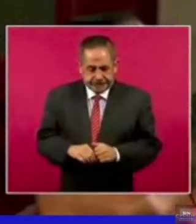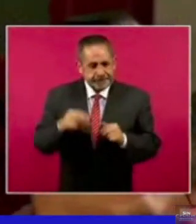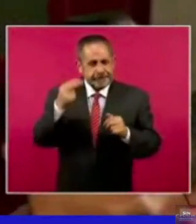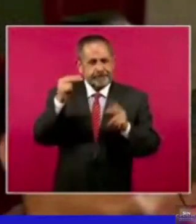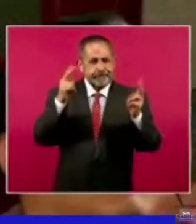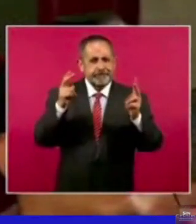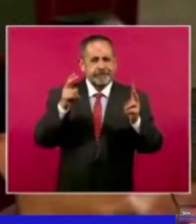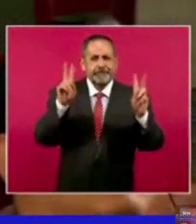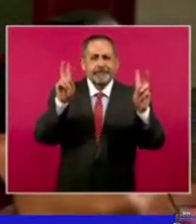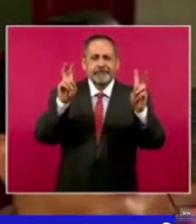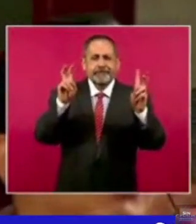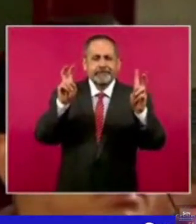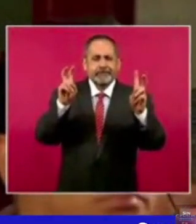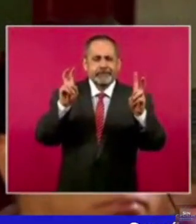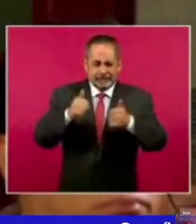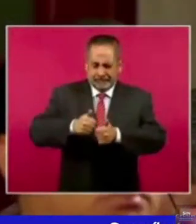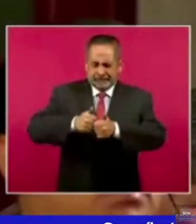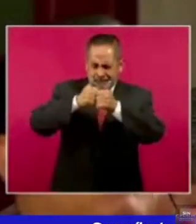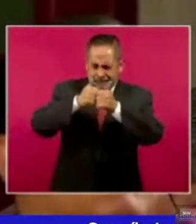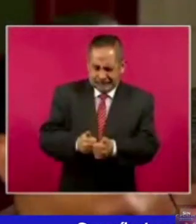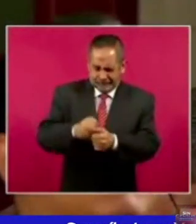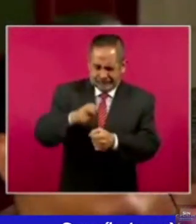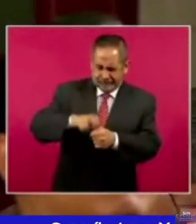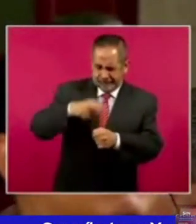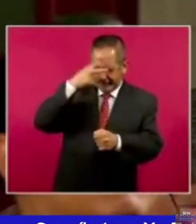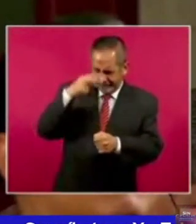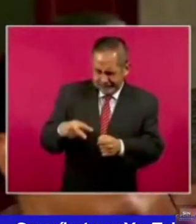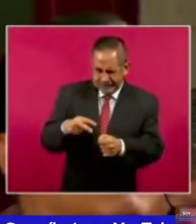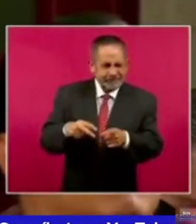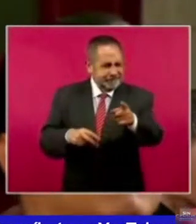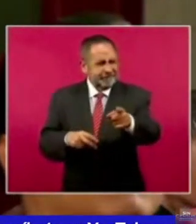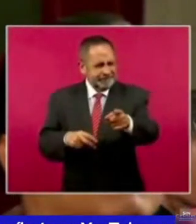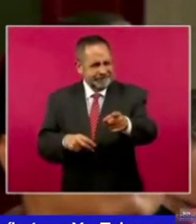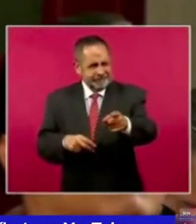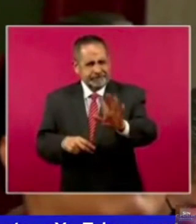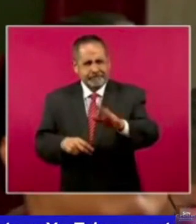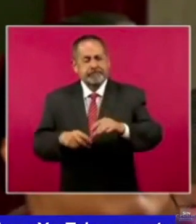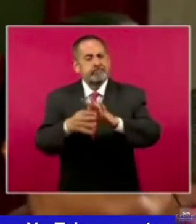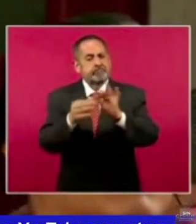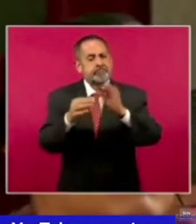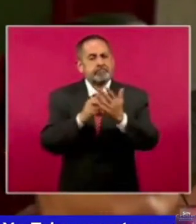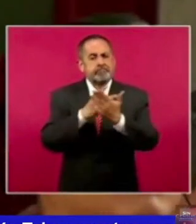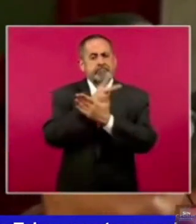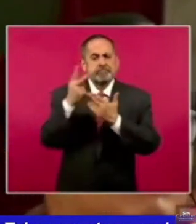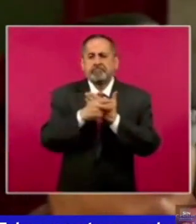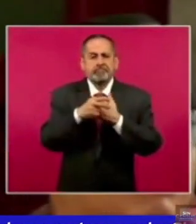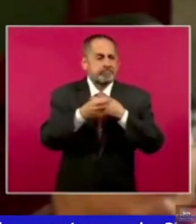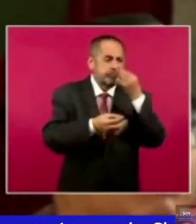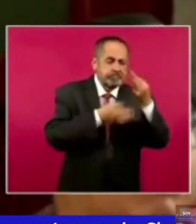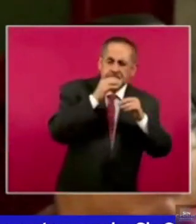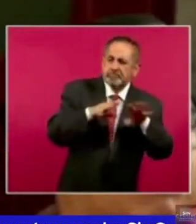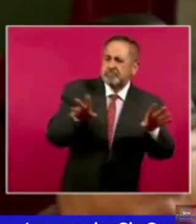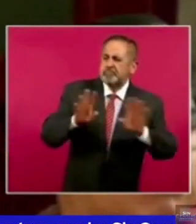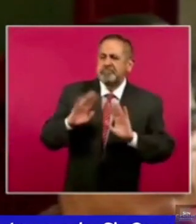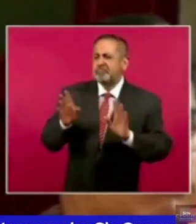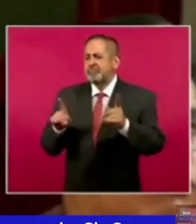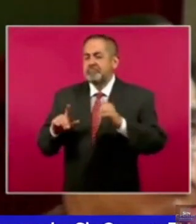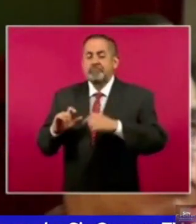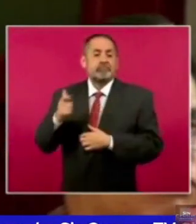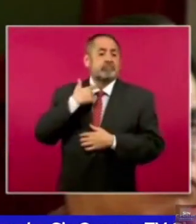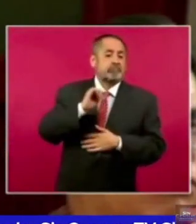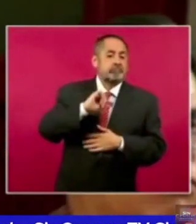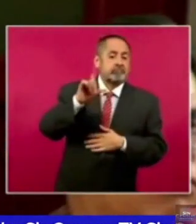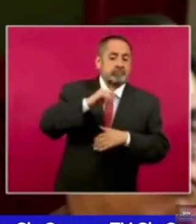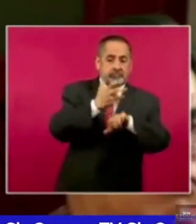llamado Quédate en México, que es un programa, bueno, pues que ha sido polémico incluso por publicaciones de